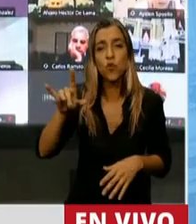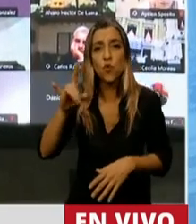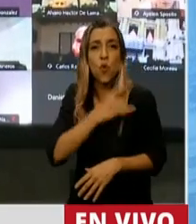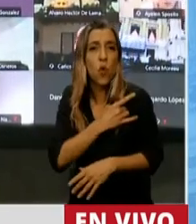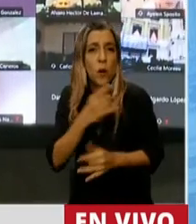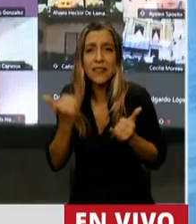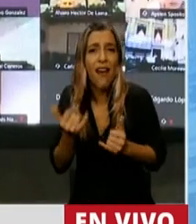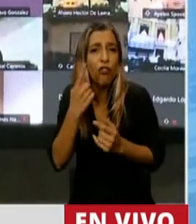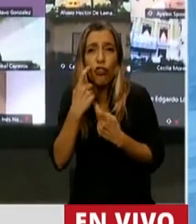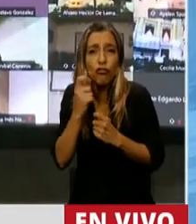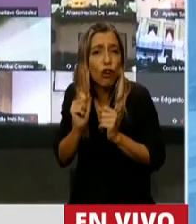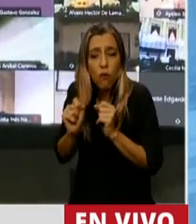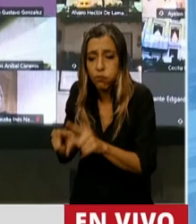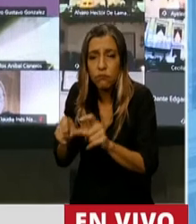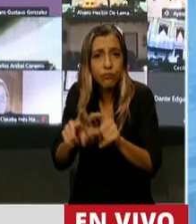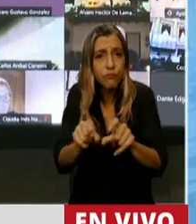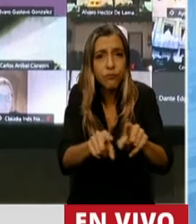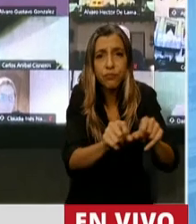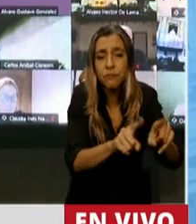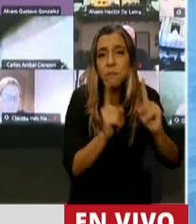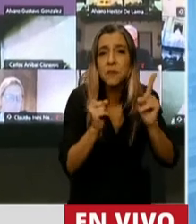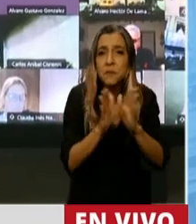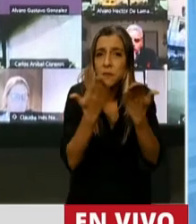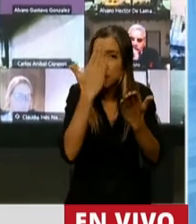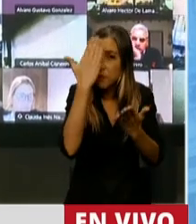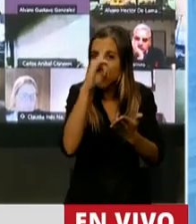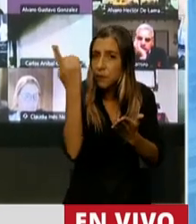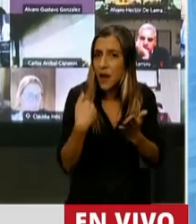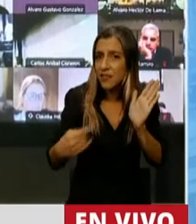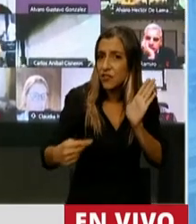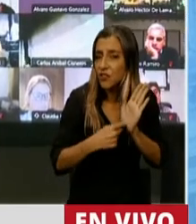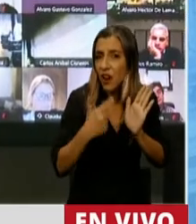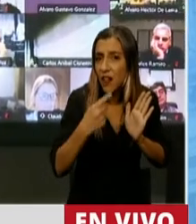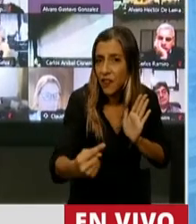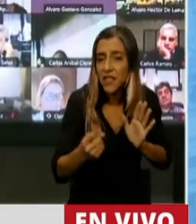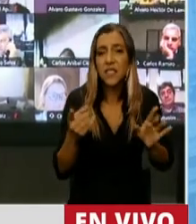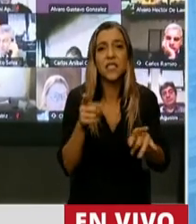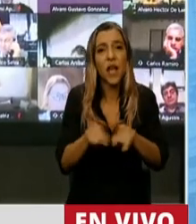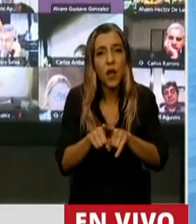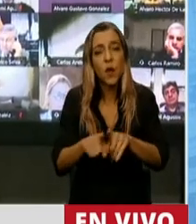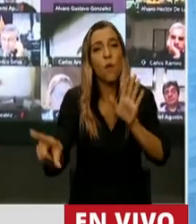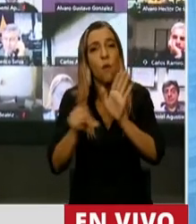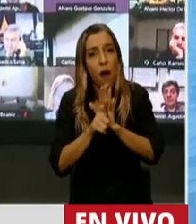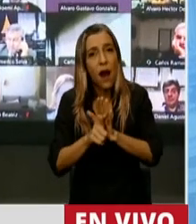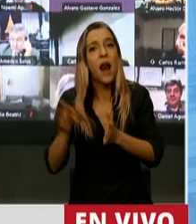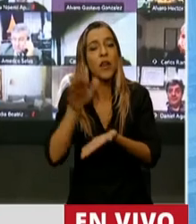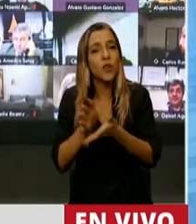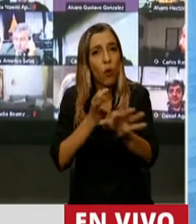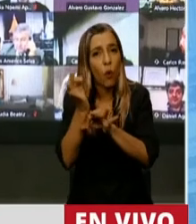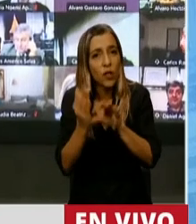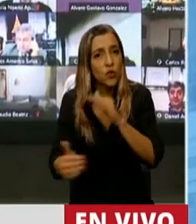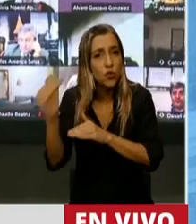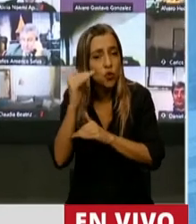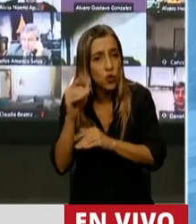autónomos de control, como lo define la Constitución Nacional, como lo define la Ley de Educación Superior, como lo define la Corte Suprema de la